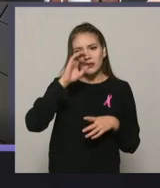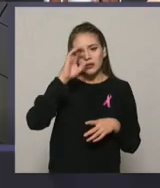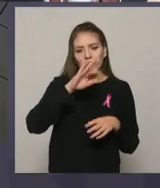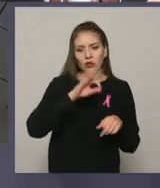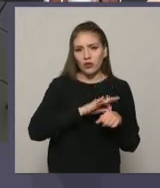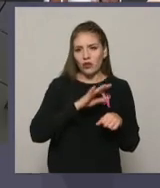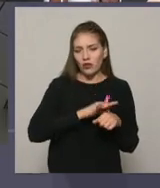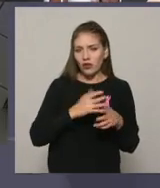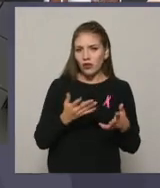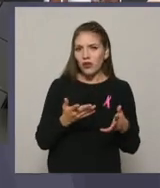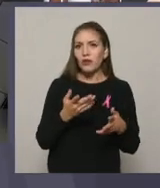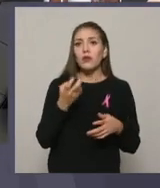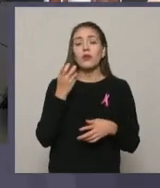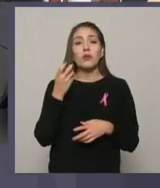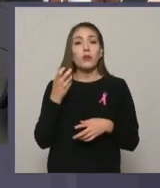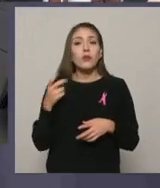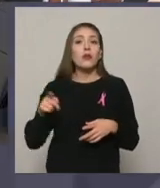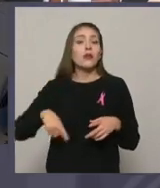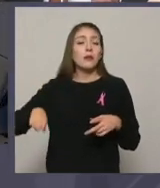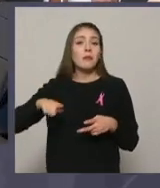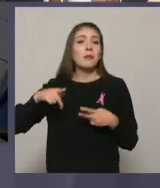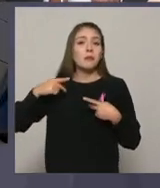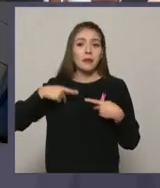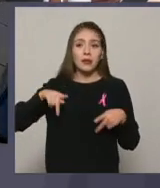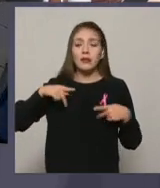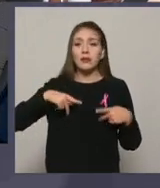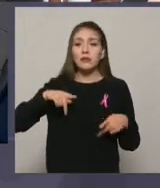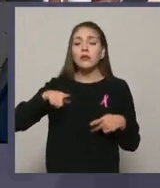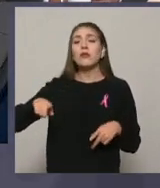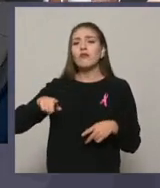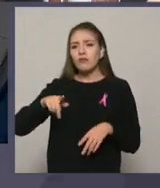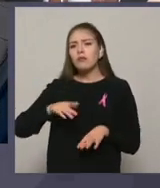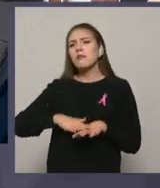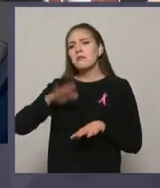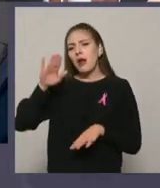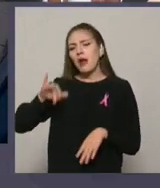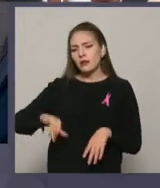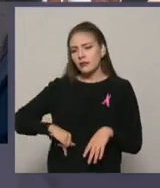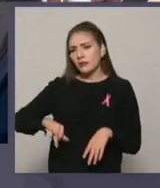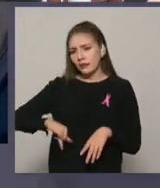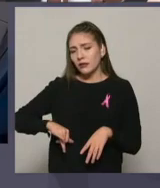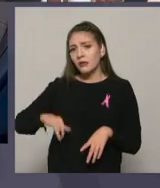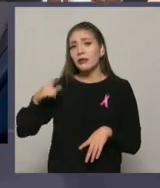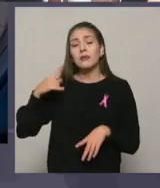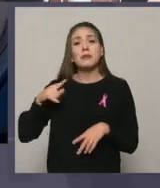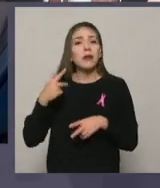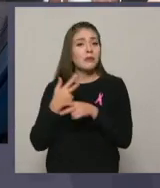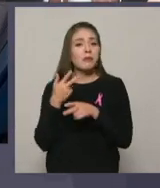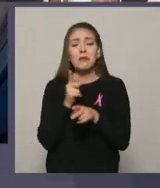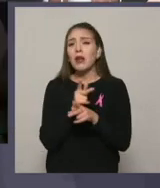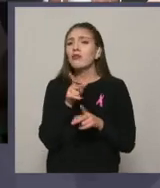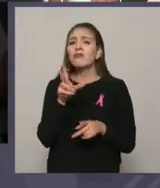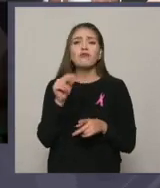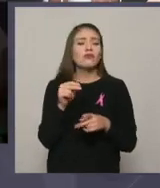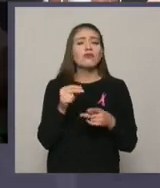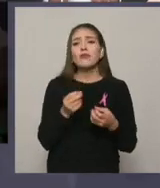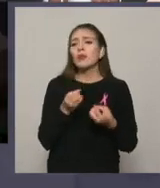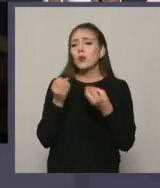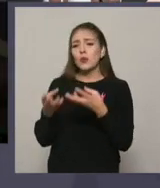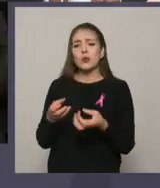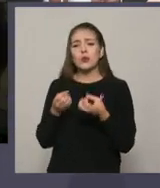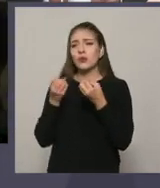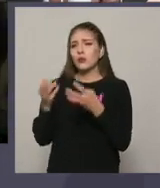biomédica. Entonces, la gente es sensible, está interesada, pero los medios no les estamos proporcionando esta